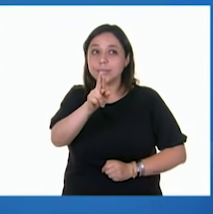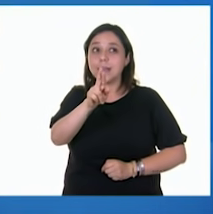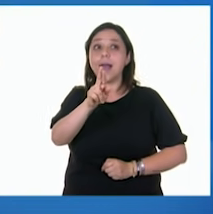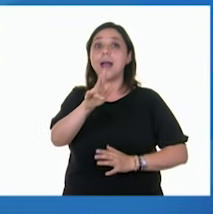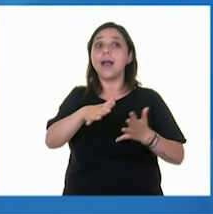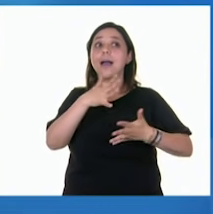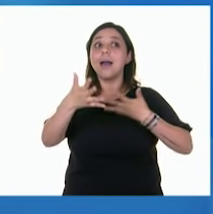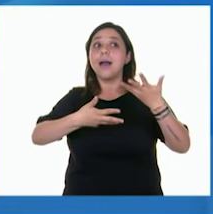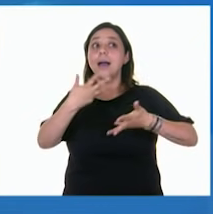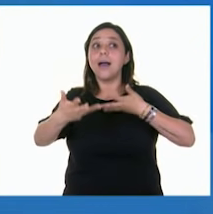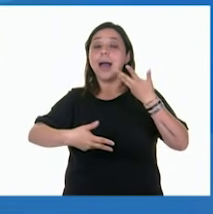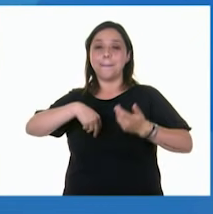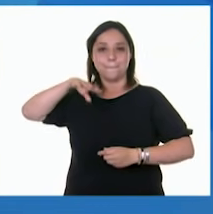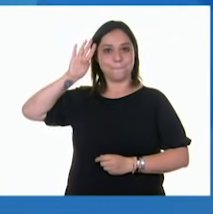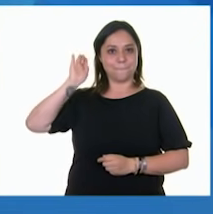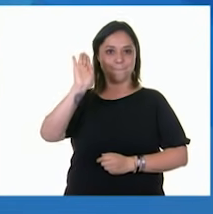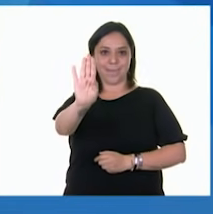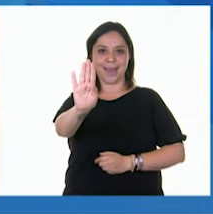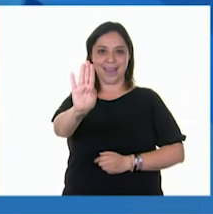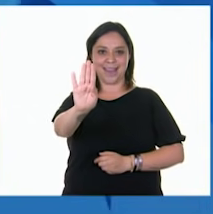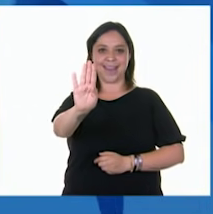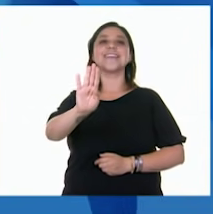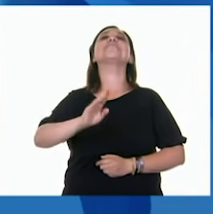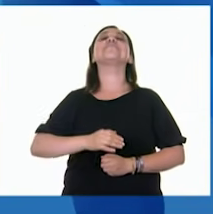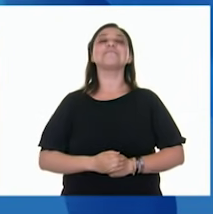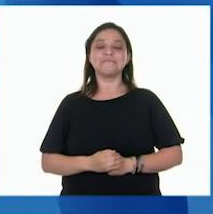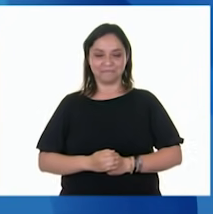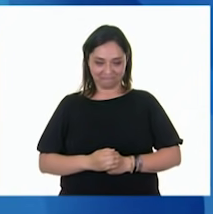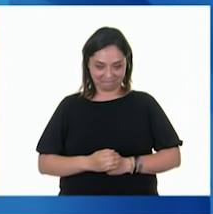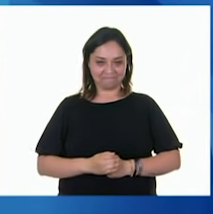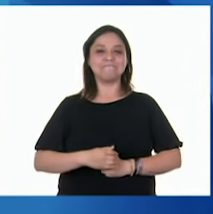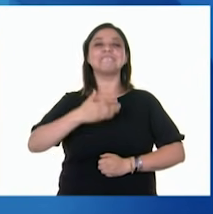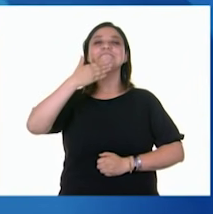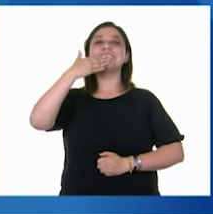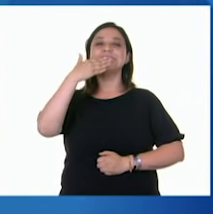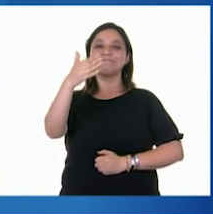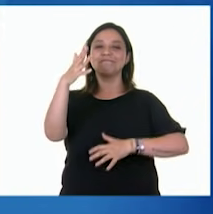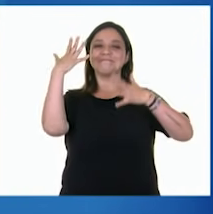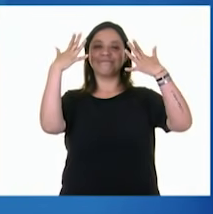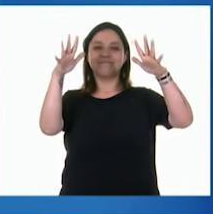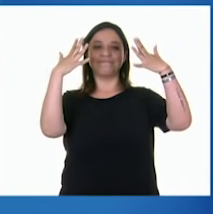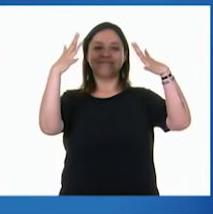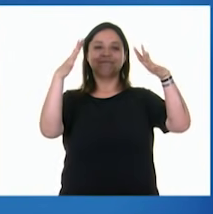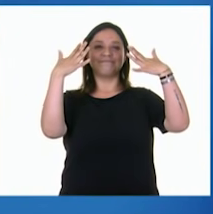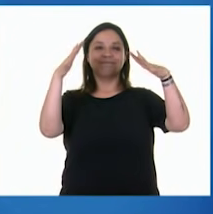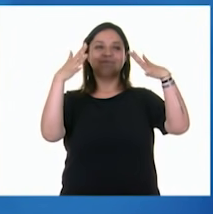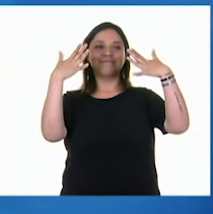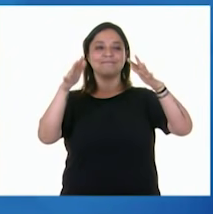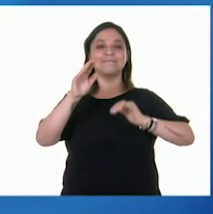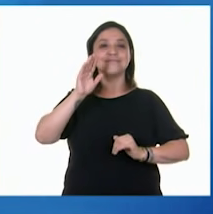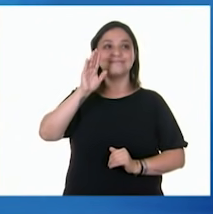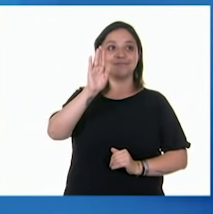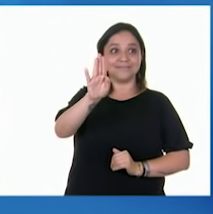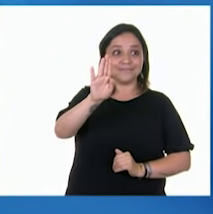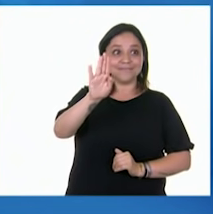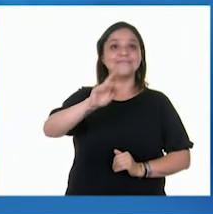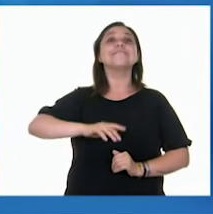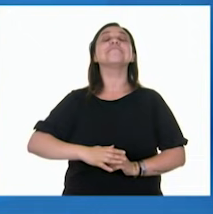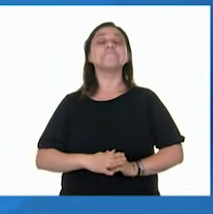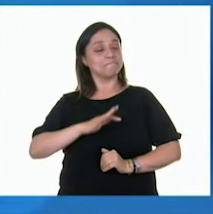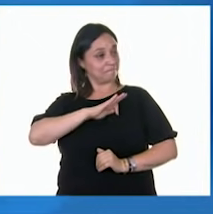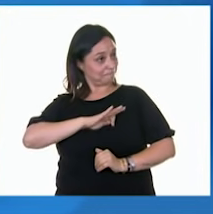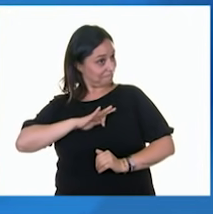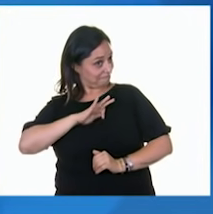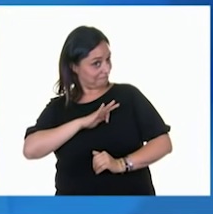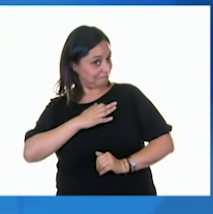la B. ¿La B? Sí. Muy bien, la respuesta correcta es la B. Muy, muy bien, felicidades.